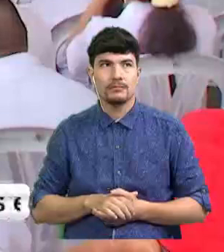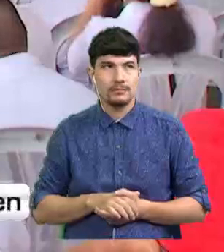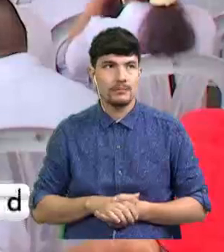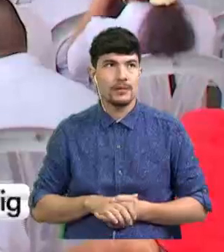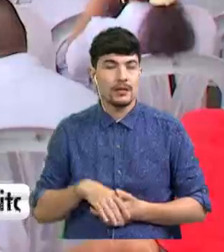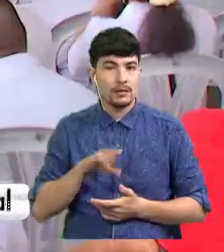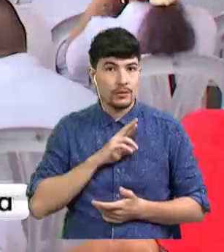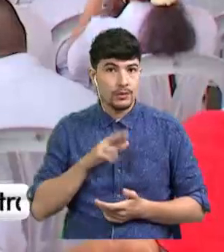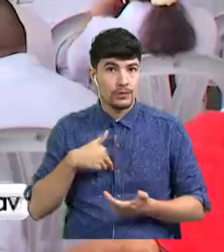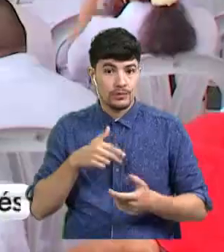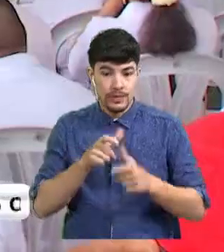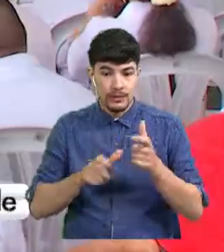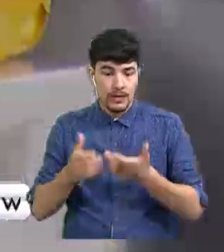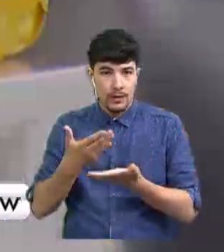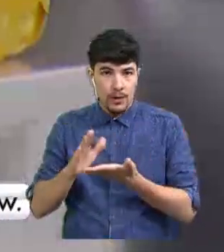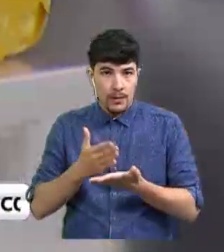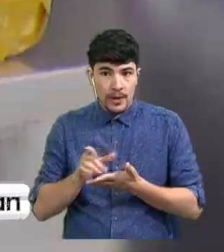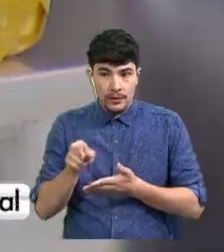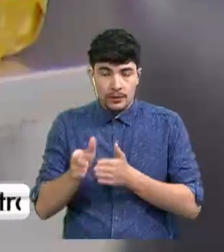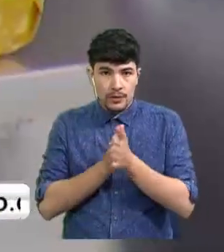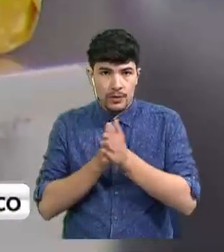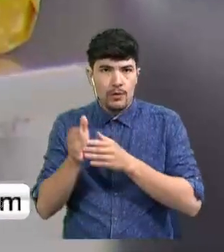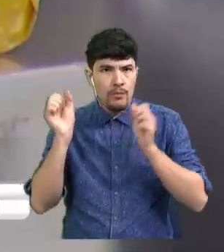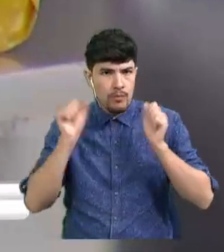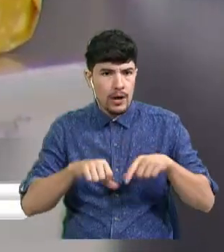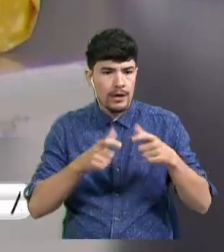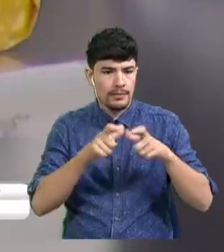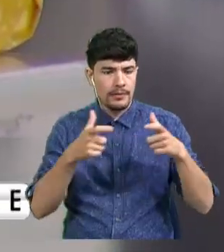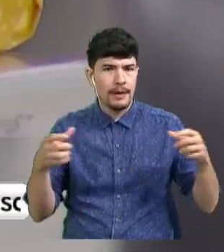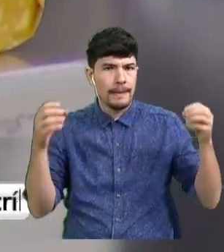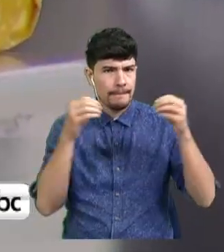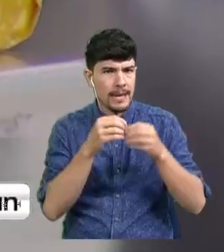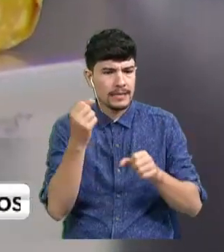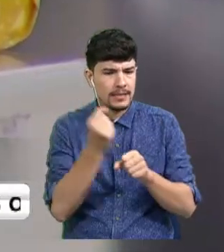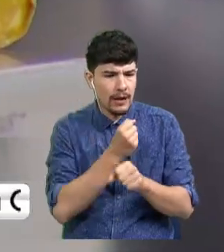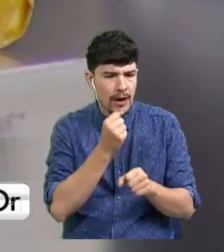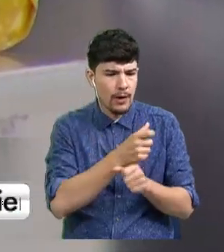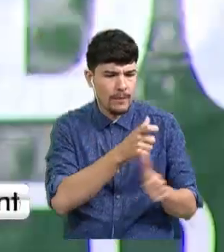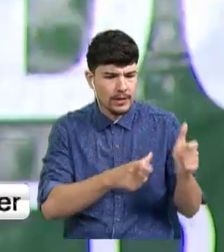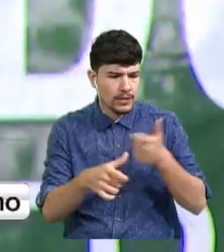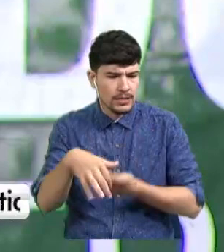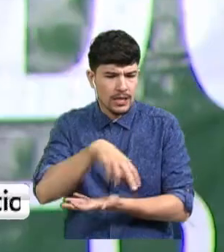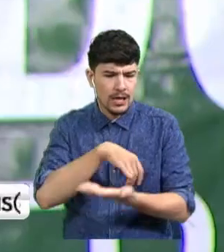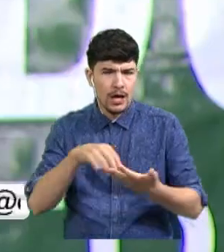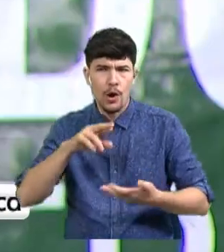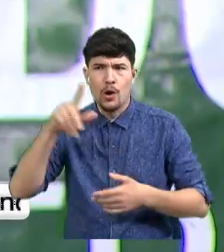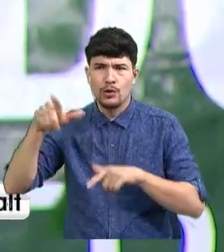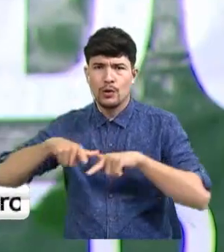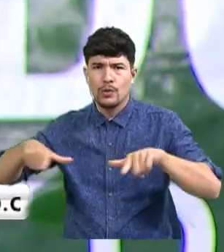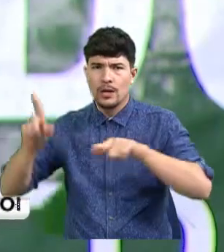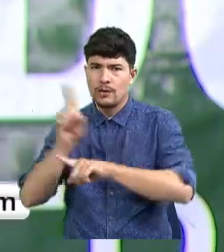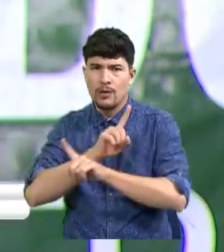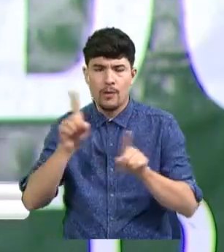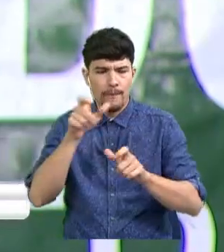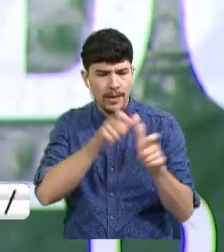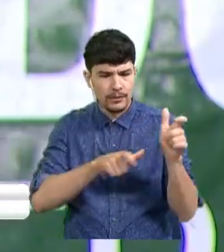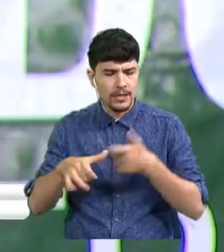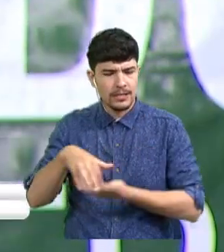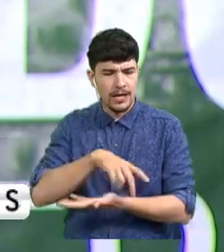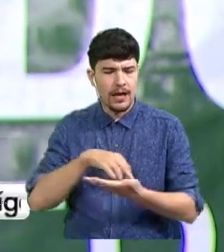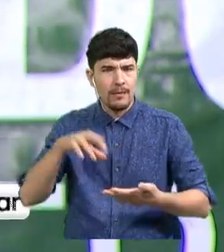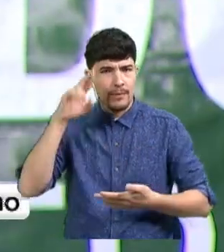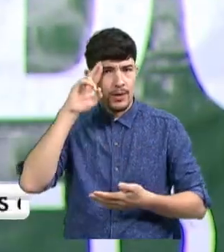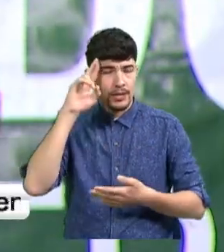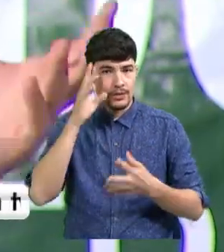ese producto. Van a poder aumentar la mano de obra santandereana. Aquí no traemos de ningún otro lado, son santandereanos, y por eso la